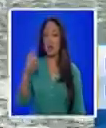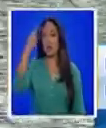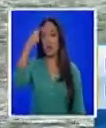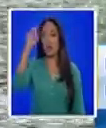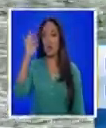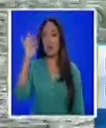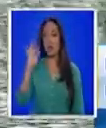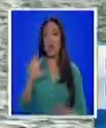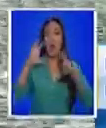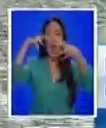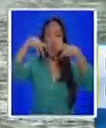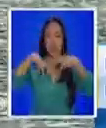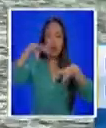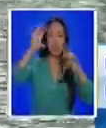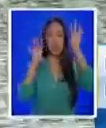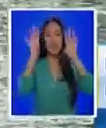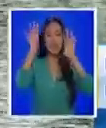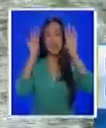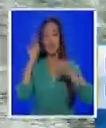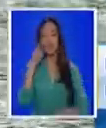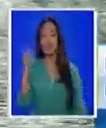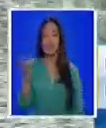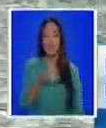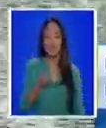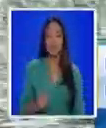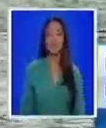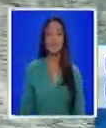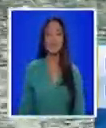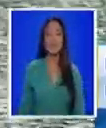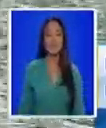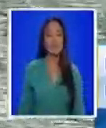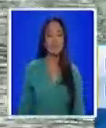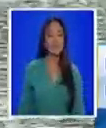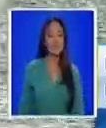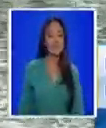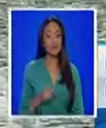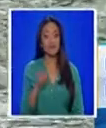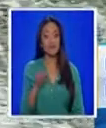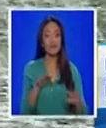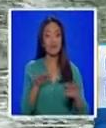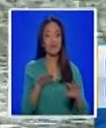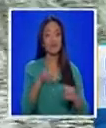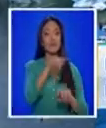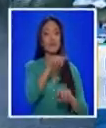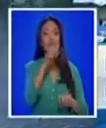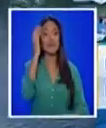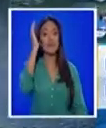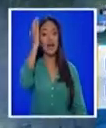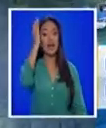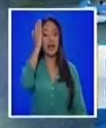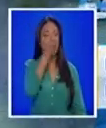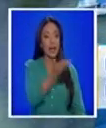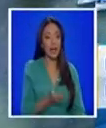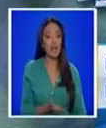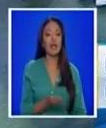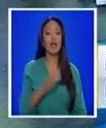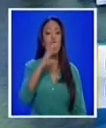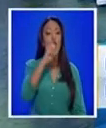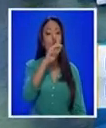Osiquito! ¡Felicitaciones! La reina del comité. ¡Sí! La reina del comité, a ver, Fátima de Tres